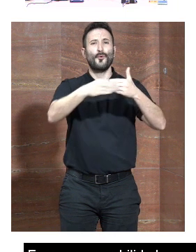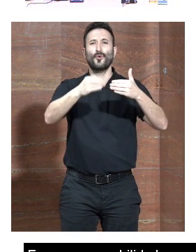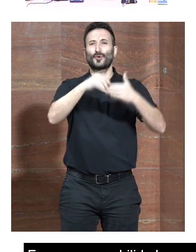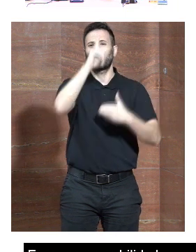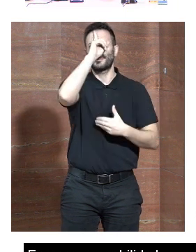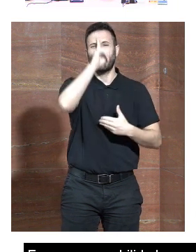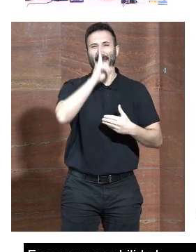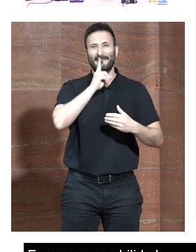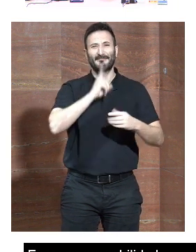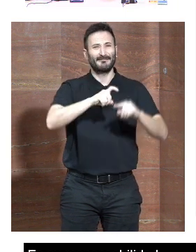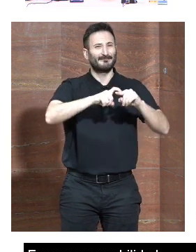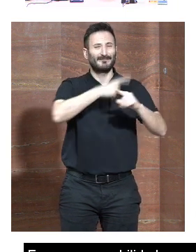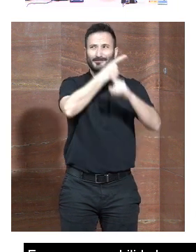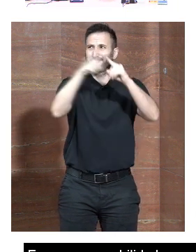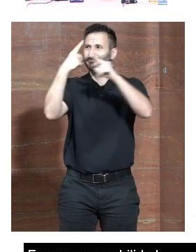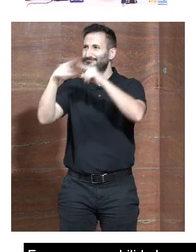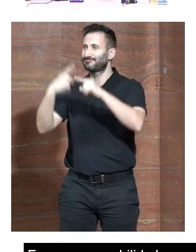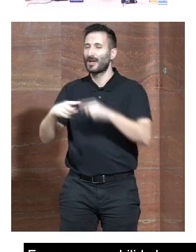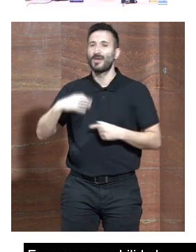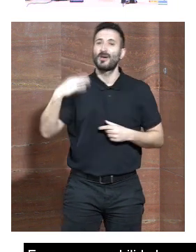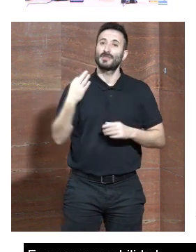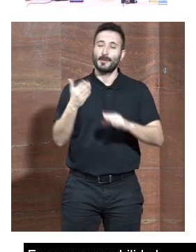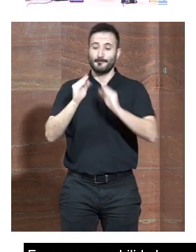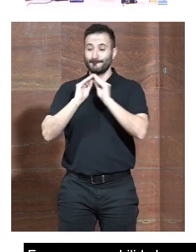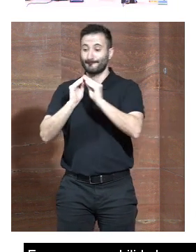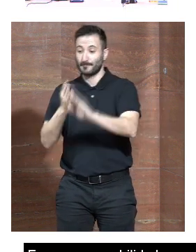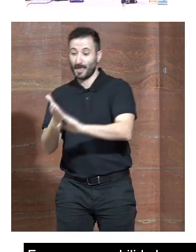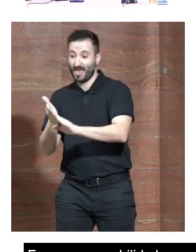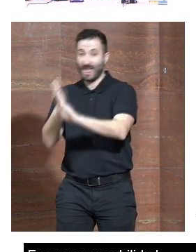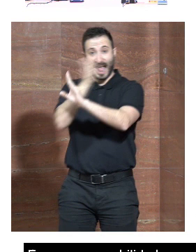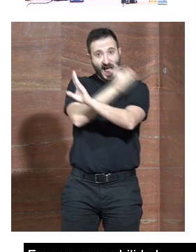usuarios, con lo cual tienen que tener en cuenta también previamente al principio